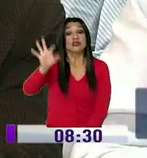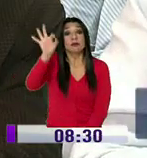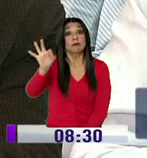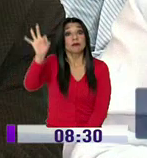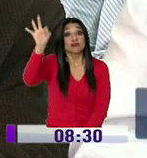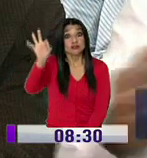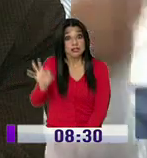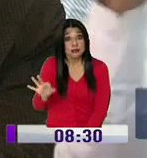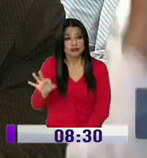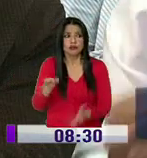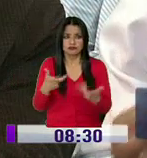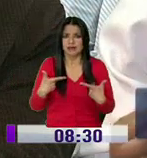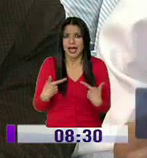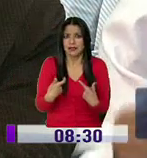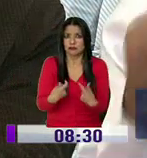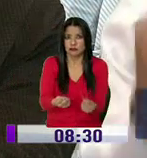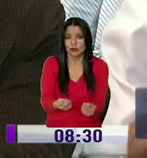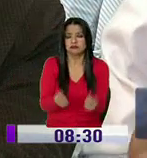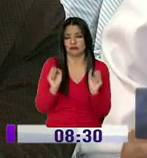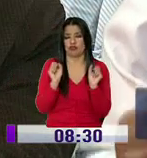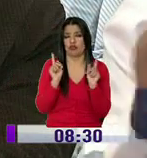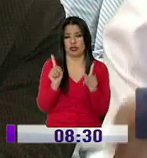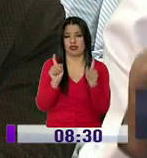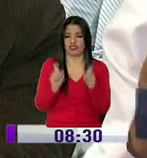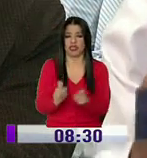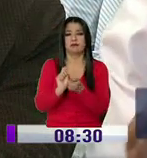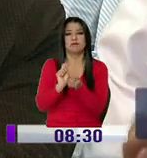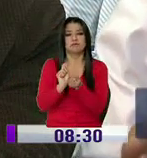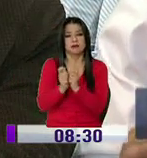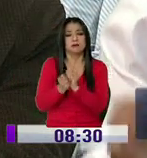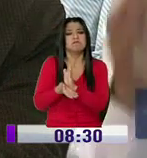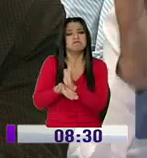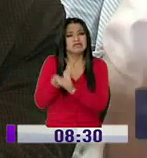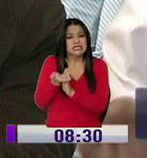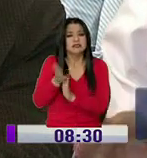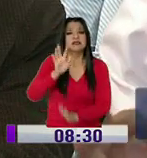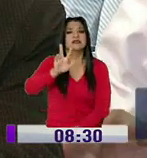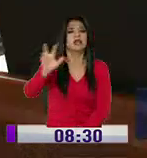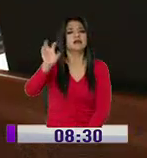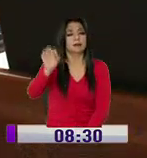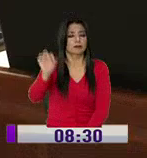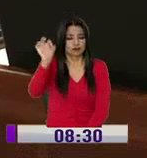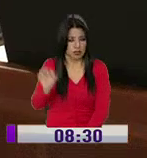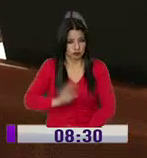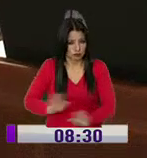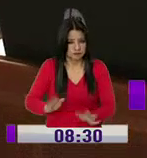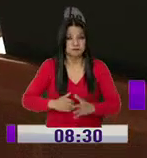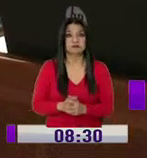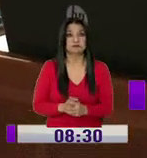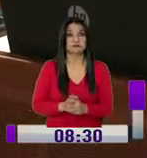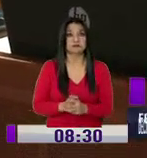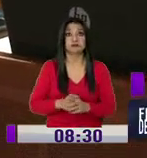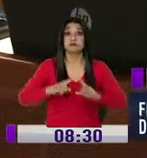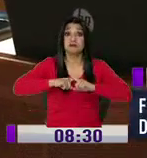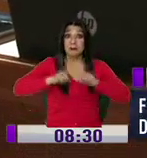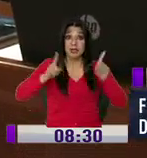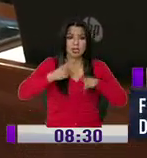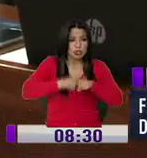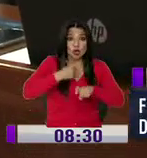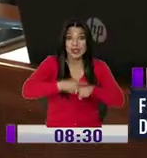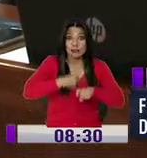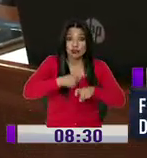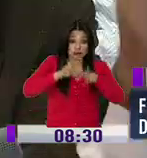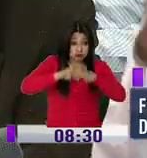costos indirectos, la tarifa se debe incrementar en un 30%. Pero para concretar su estudio, dijo, se